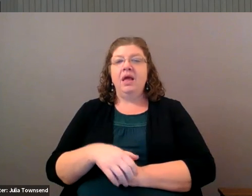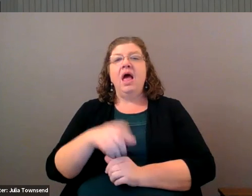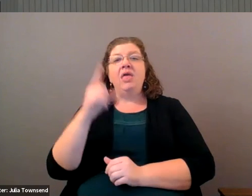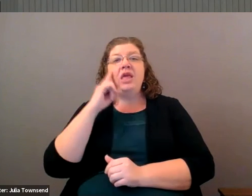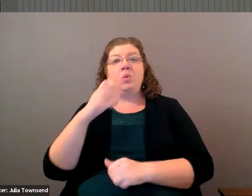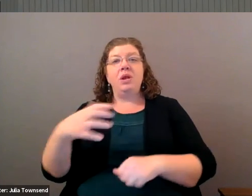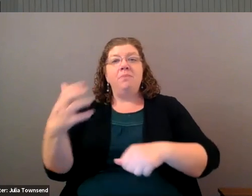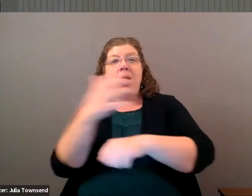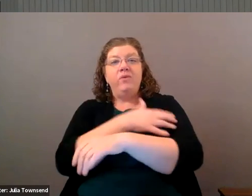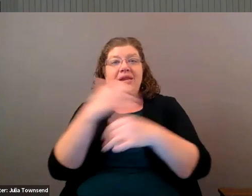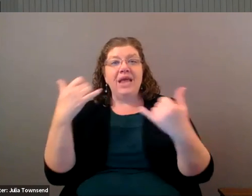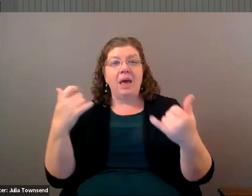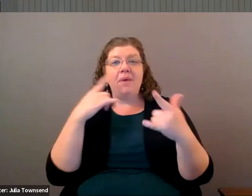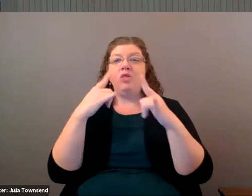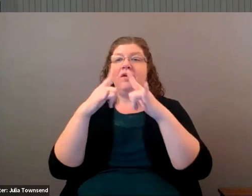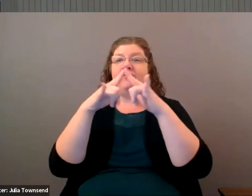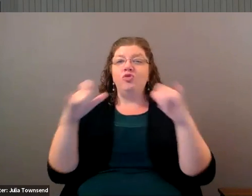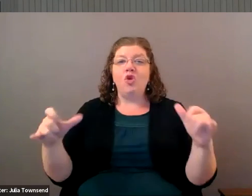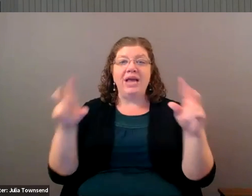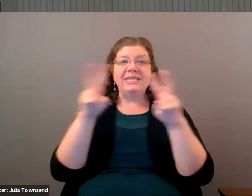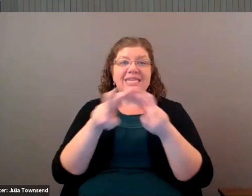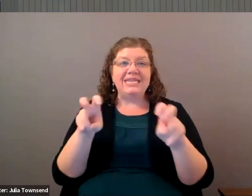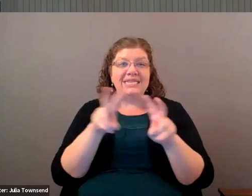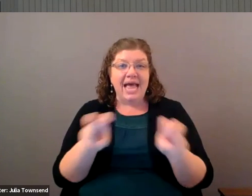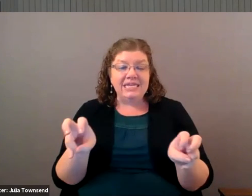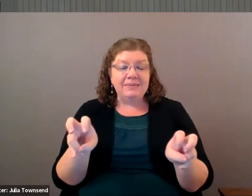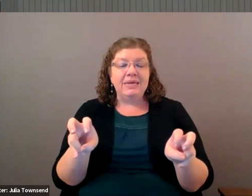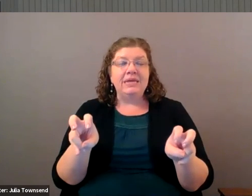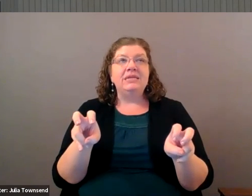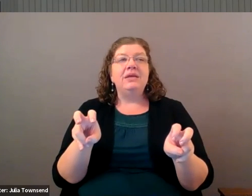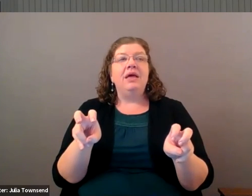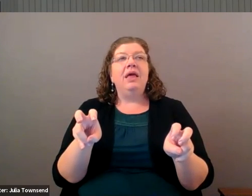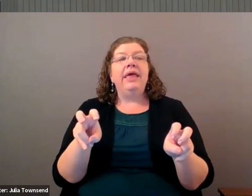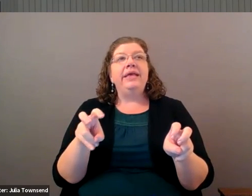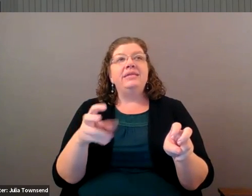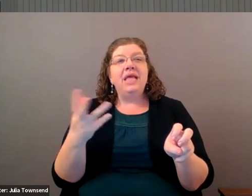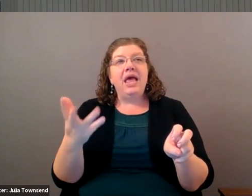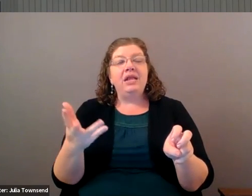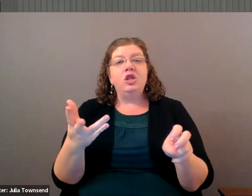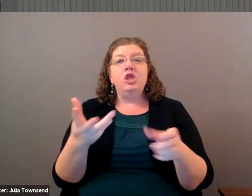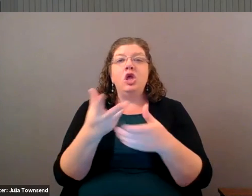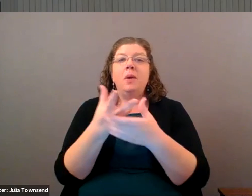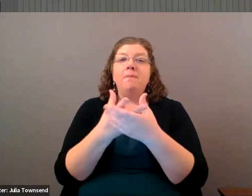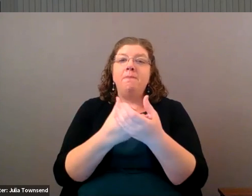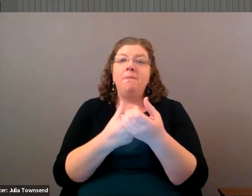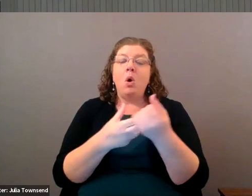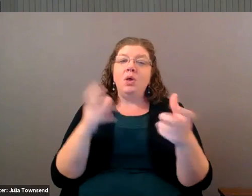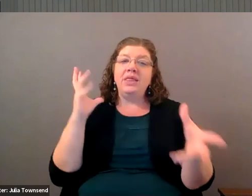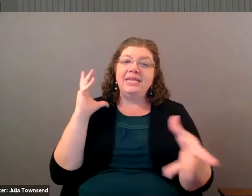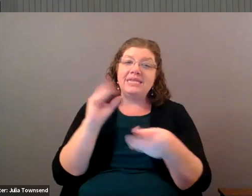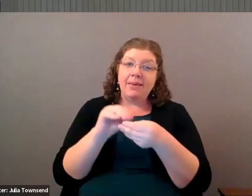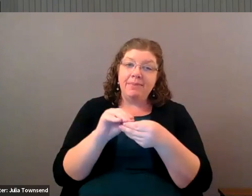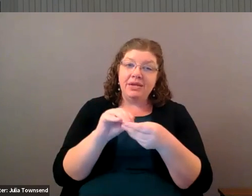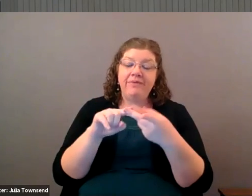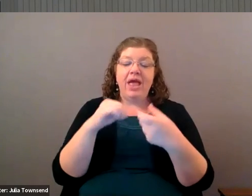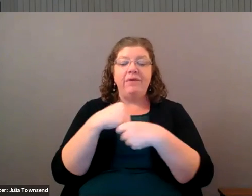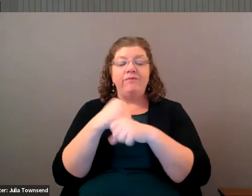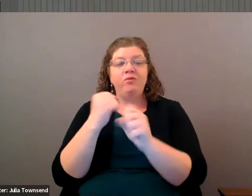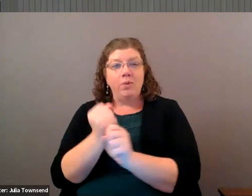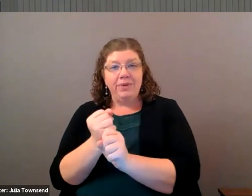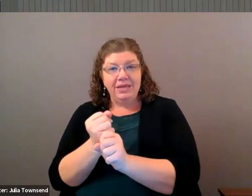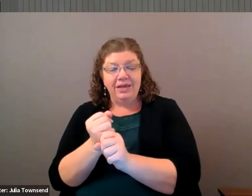la variedad de evaluaciones es que son sumativas y formativas y